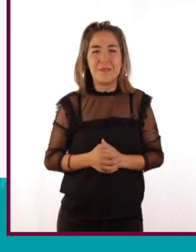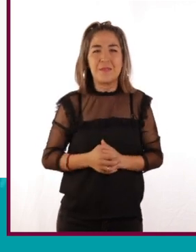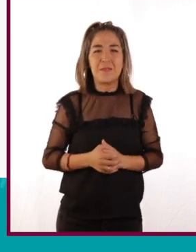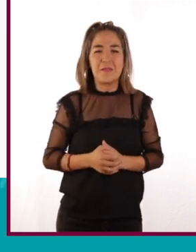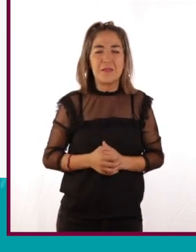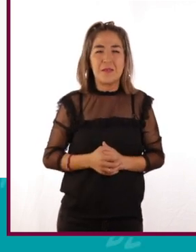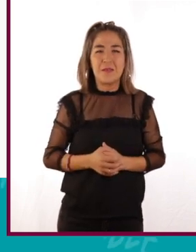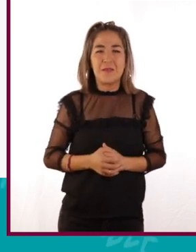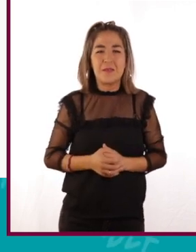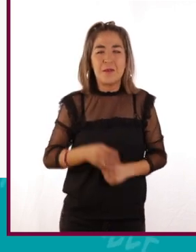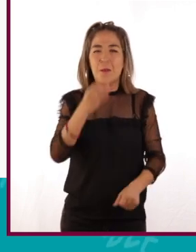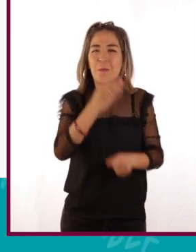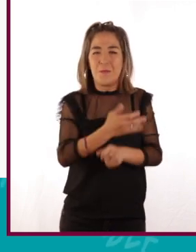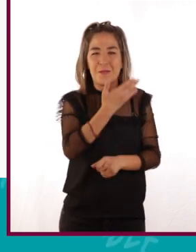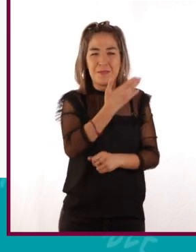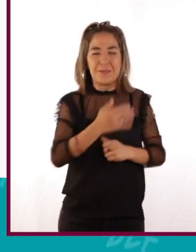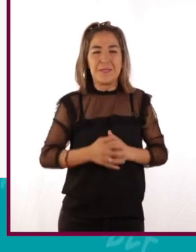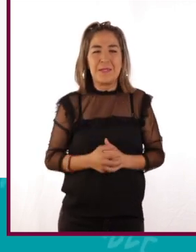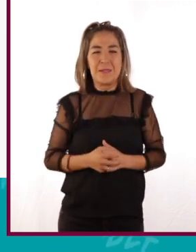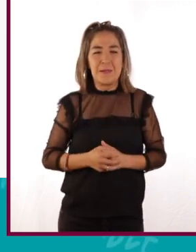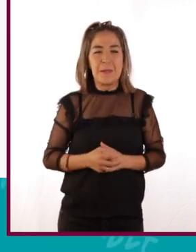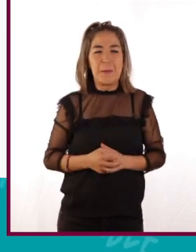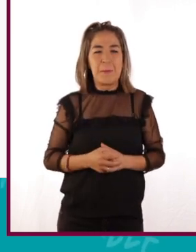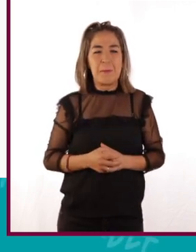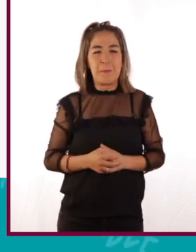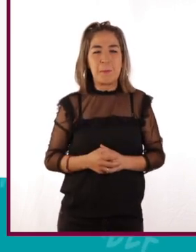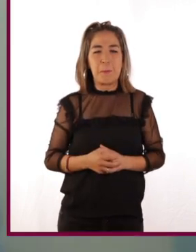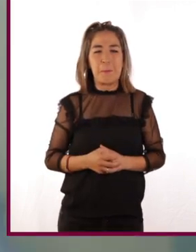tenemos, entonces ahora sí voy a quitar esto aquí.